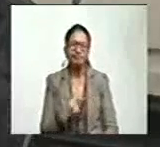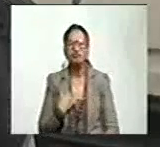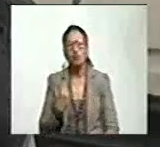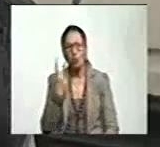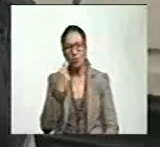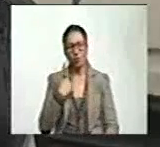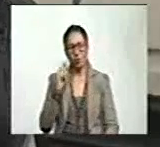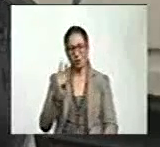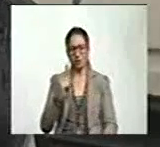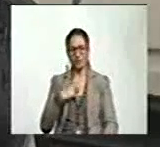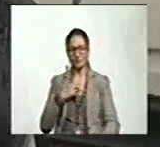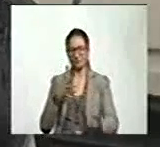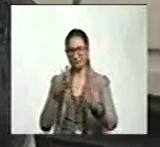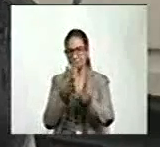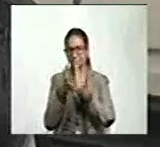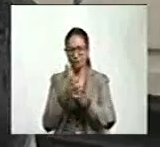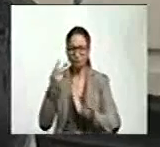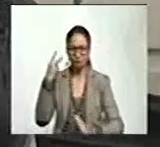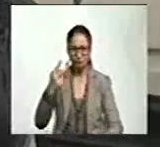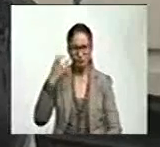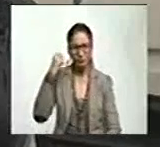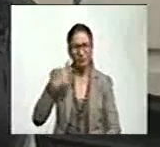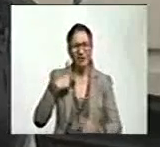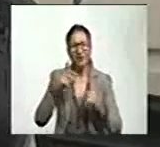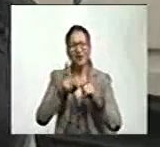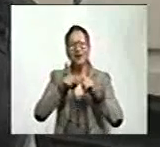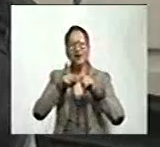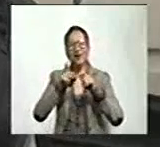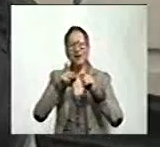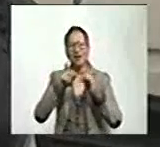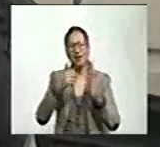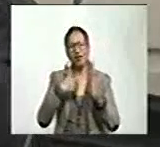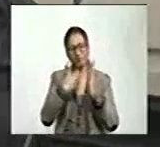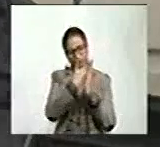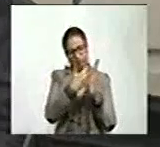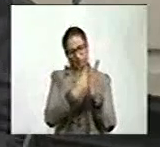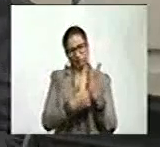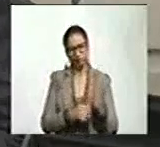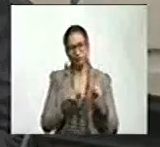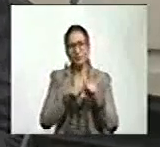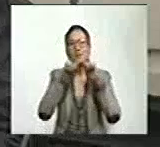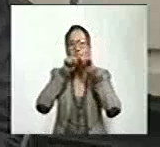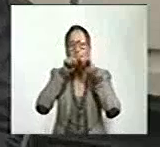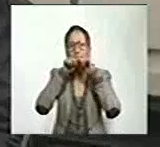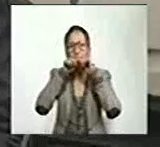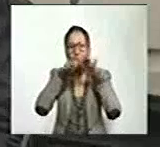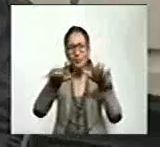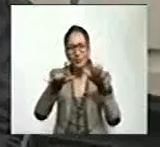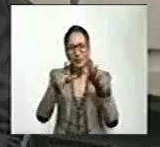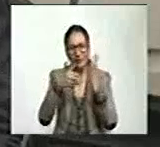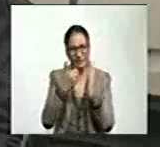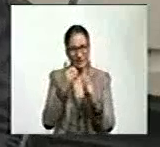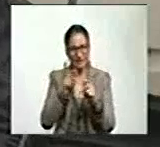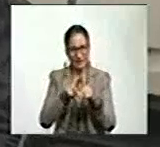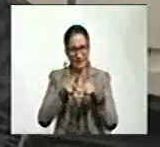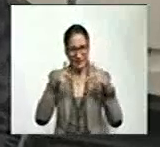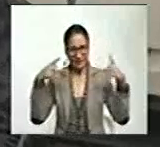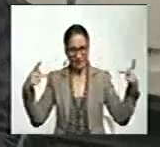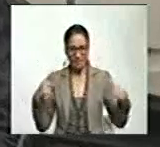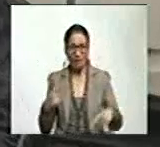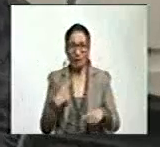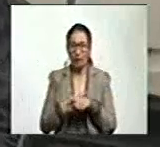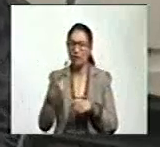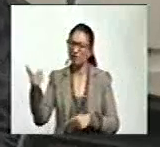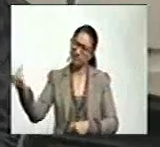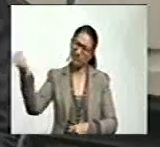oportunidad de reseñar en una de mis columnas en el periódico El Tiempo ella era funcionaria menor